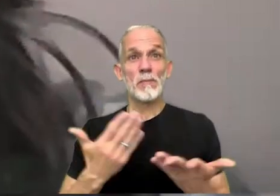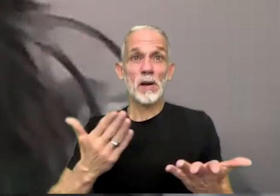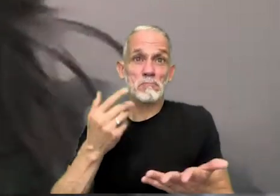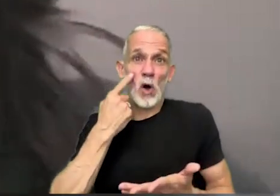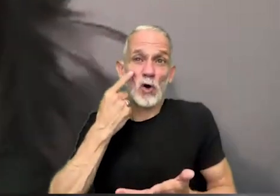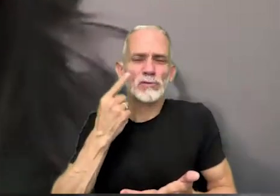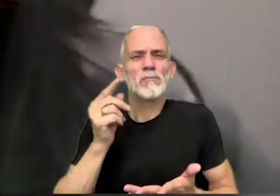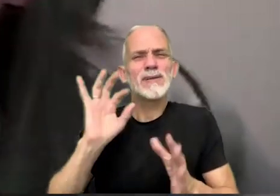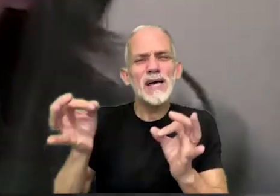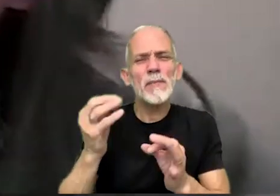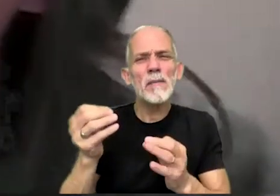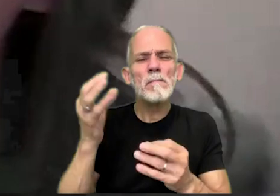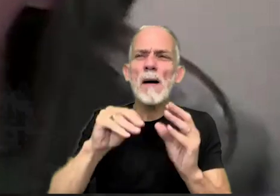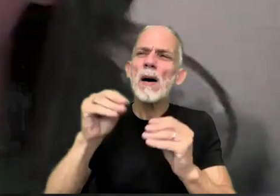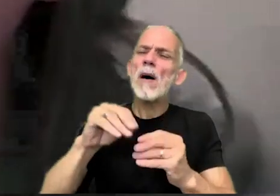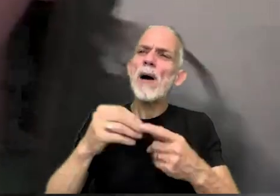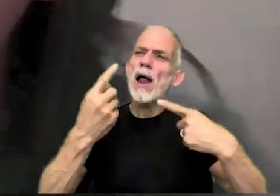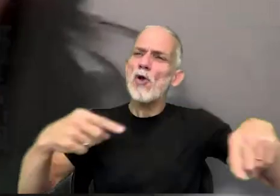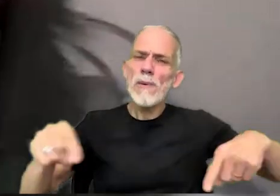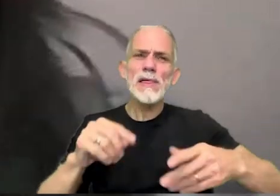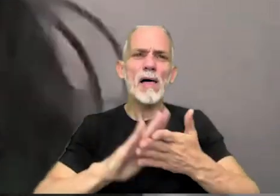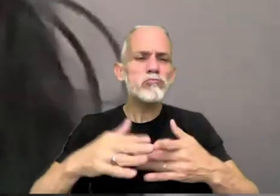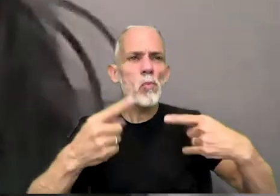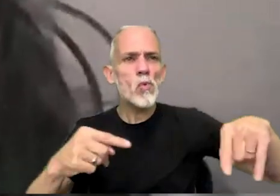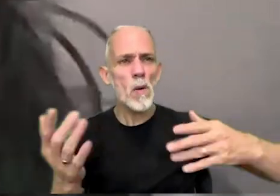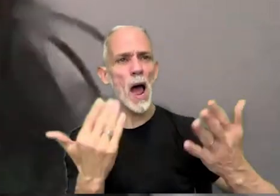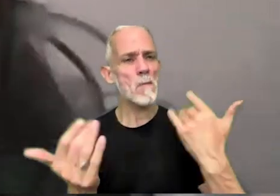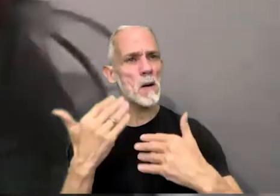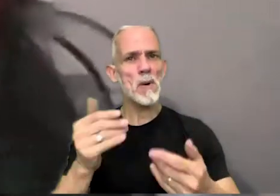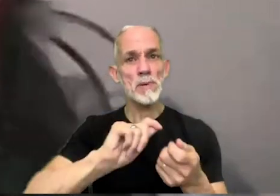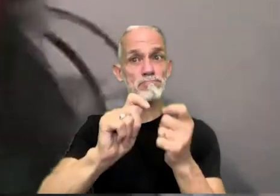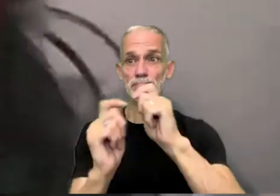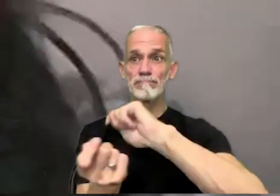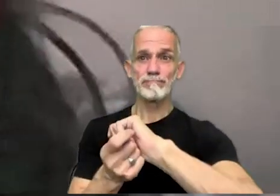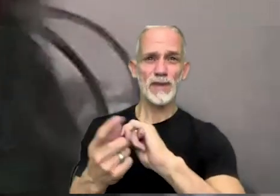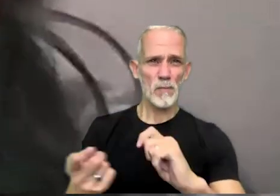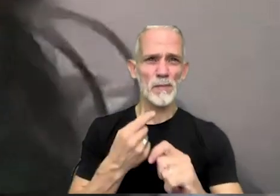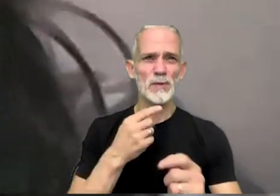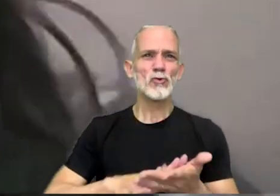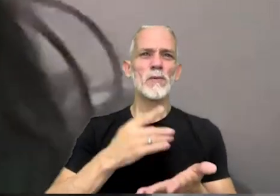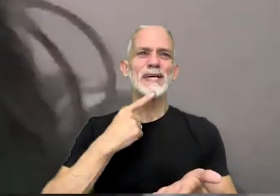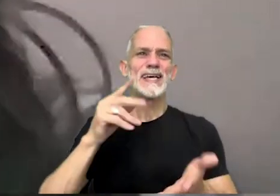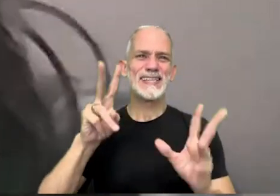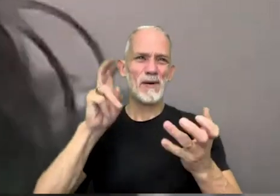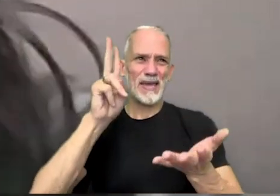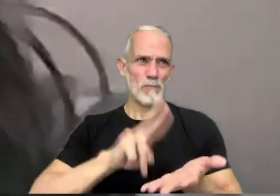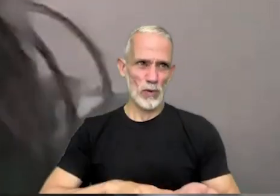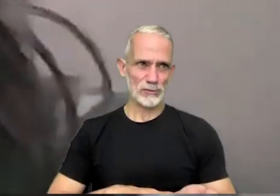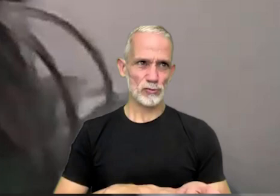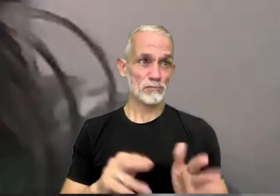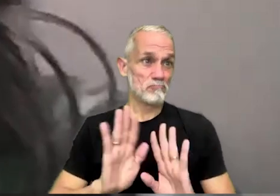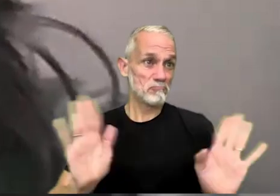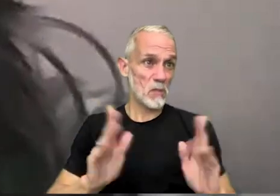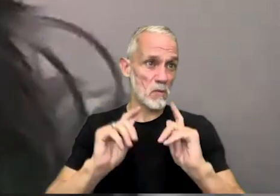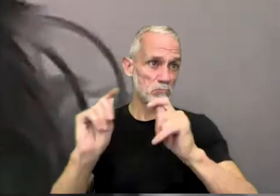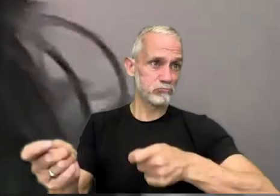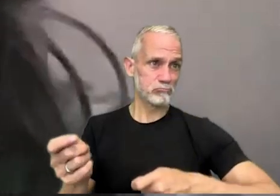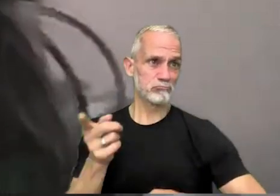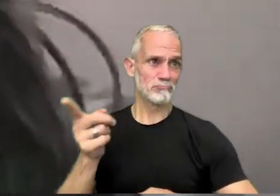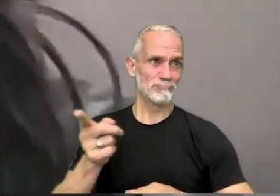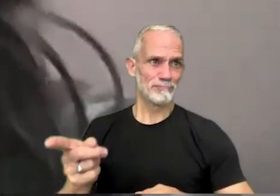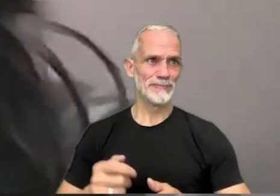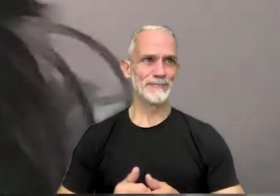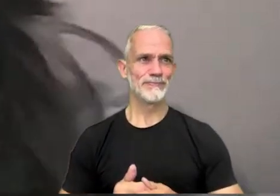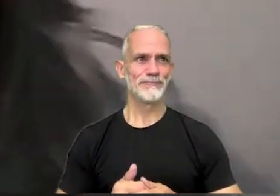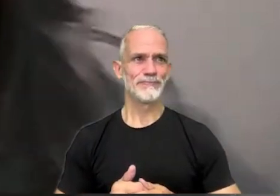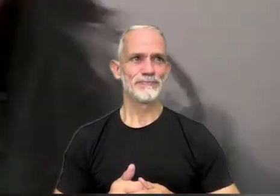ir conociendo más y las novedades y todos los aspectos que van modificándose en los impuestos. Así que bueno, nada más, le paso la palabra a